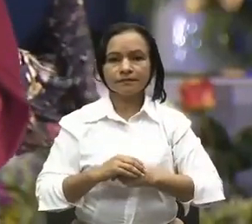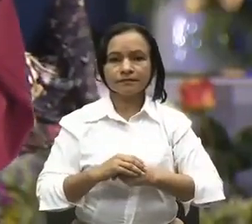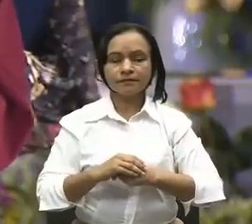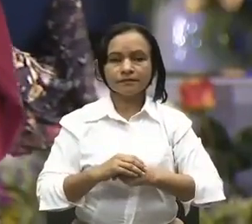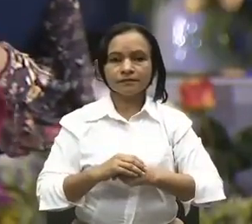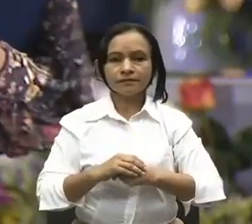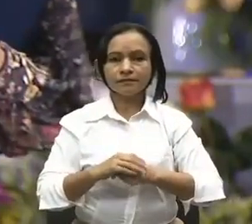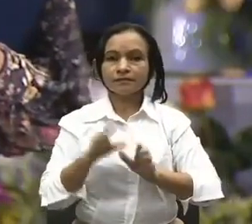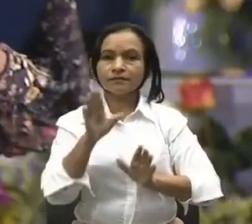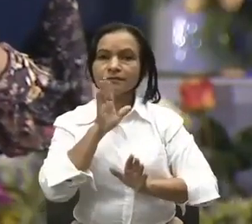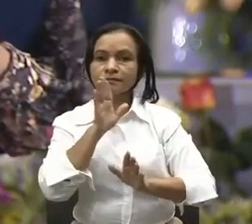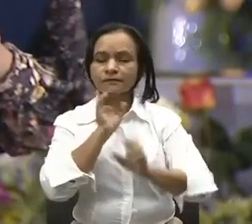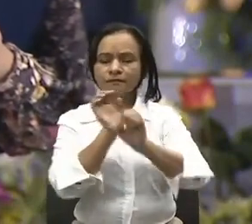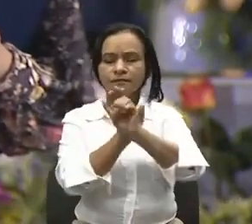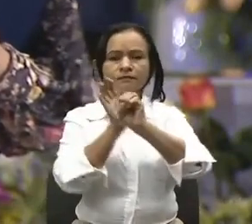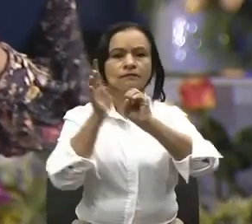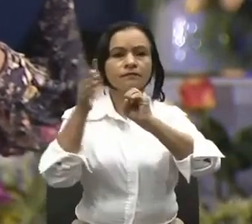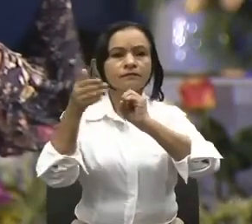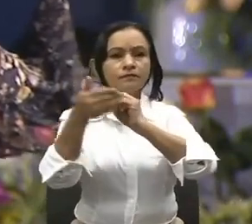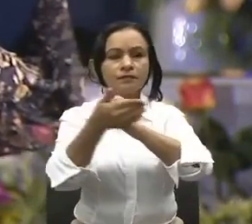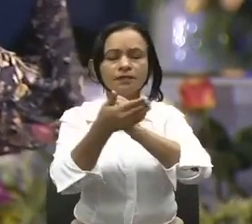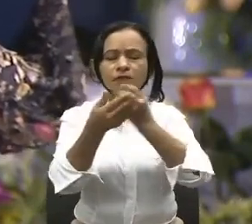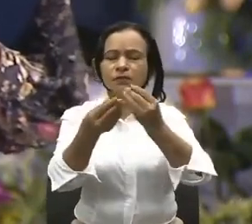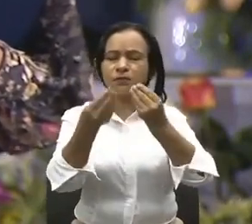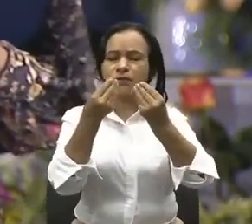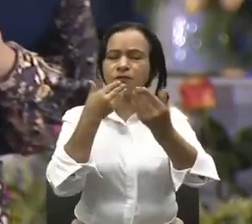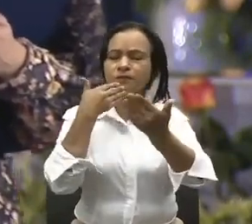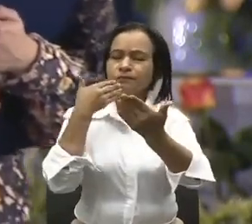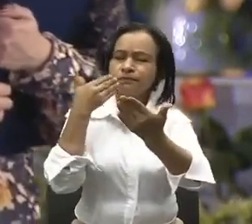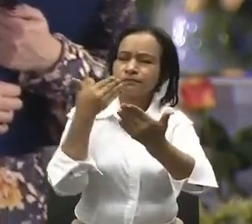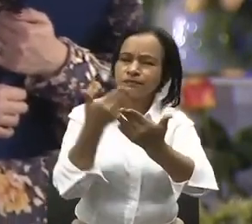Y hablando de la pandemia, ¿cuánto agradecemos